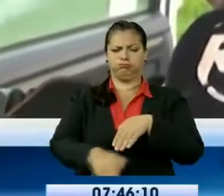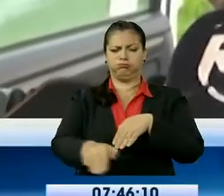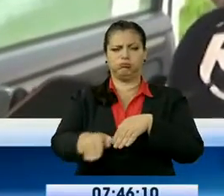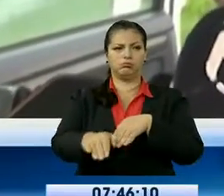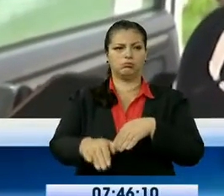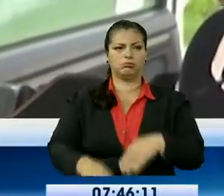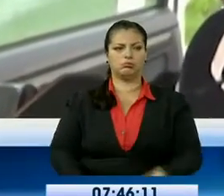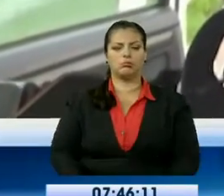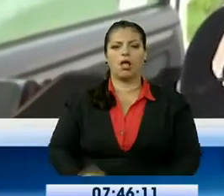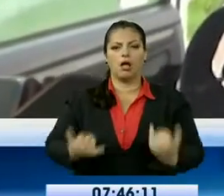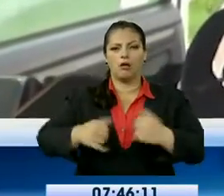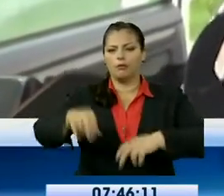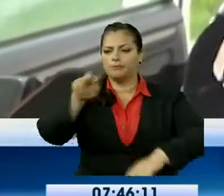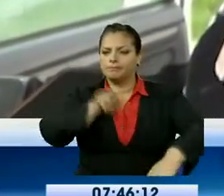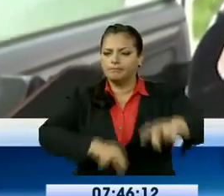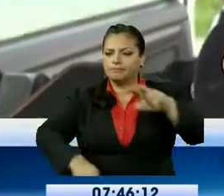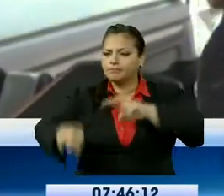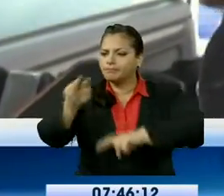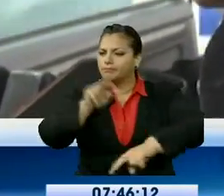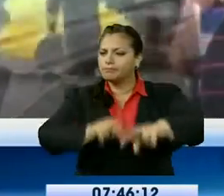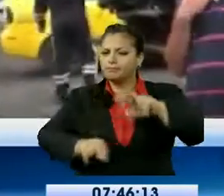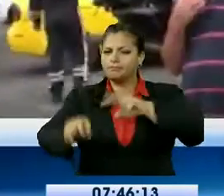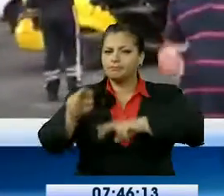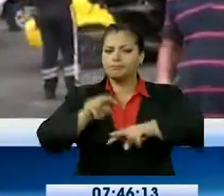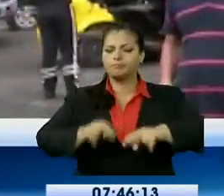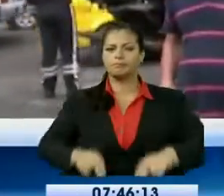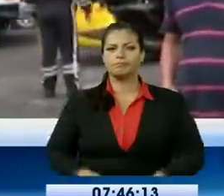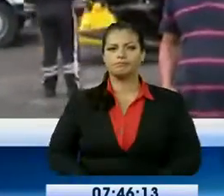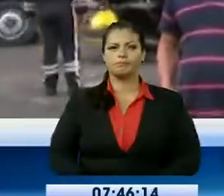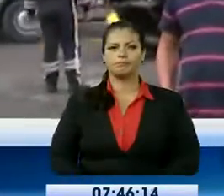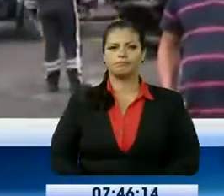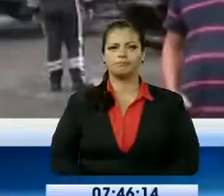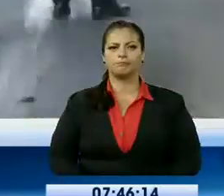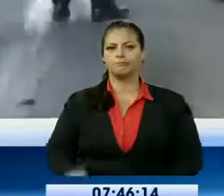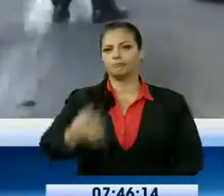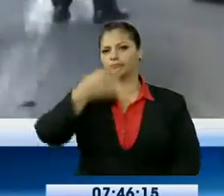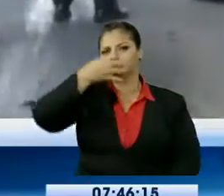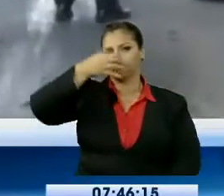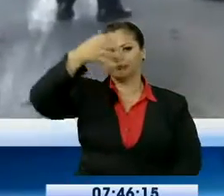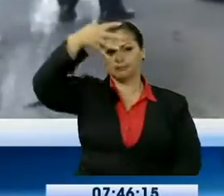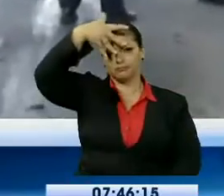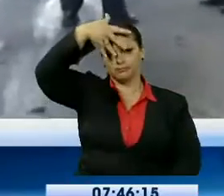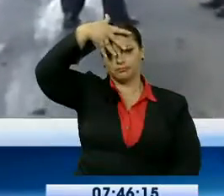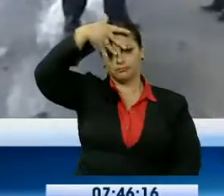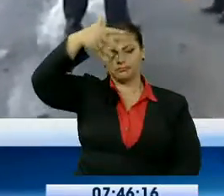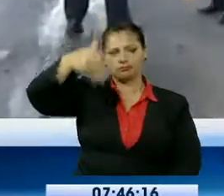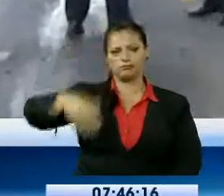Se está verificando por las zonas de impacto y el punto de conflicto. Desde Santo Domingo de Los Áchilas, informó Gisela Moreira.